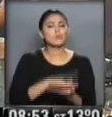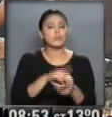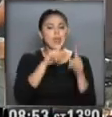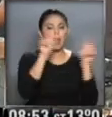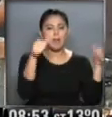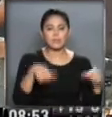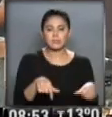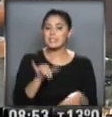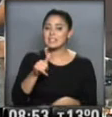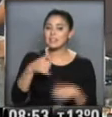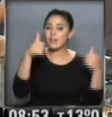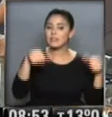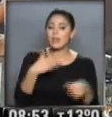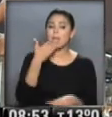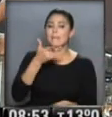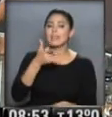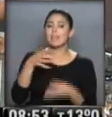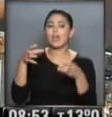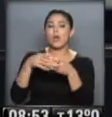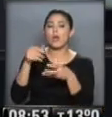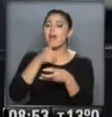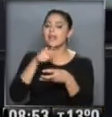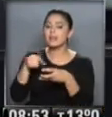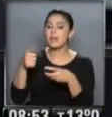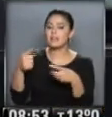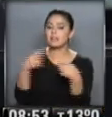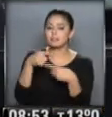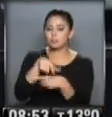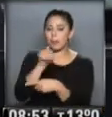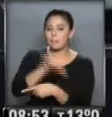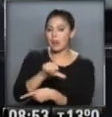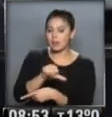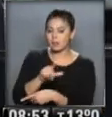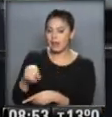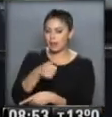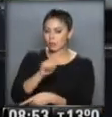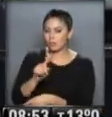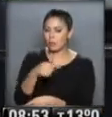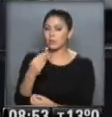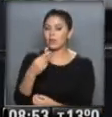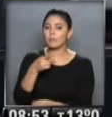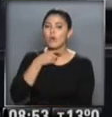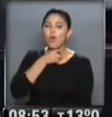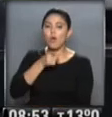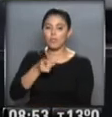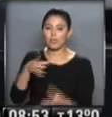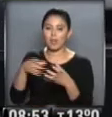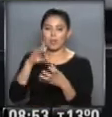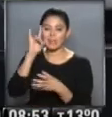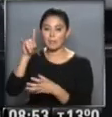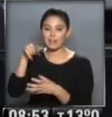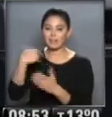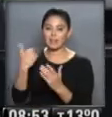los afiches pidiendo a los jugadores que vayan a menos, que no le ganen a Quilmes. Quilmes es directo rival en esa lucha que tiene con Independiente por no caer en la zona